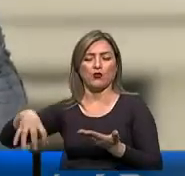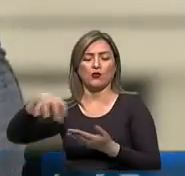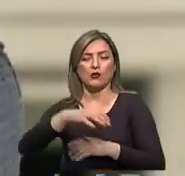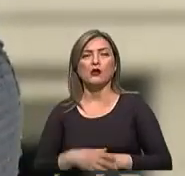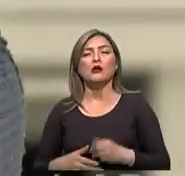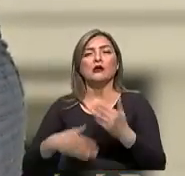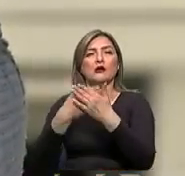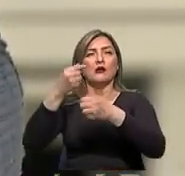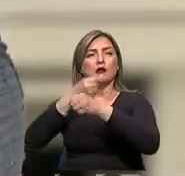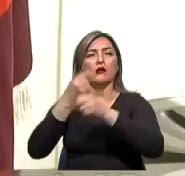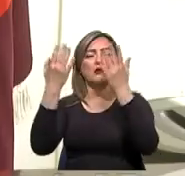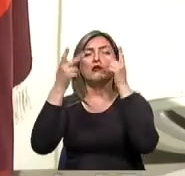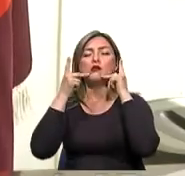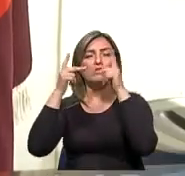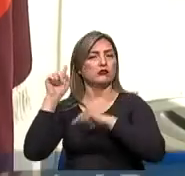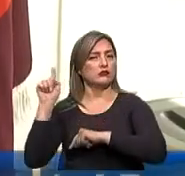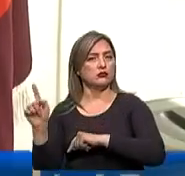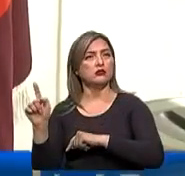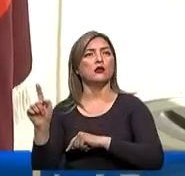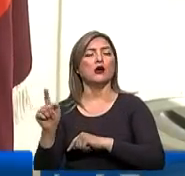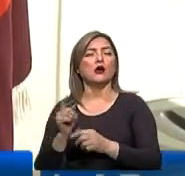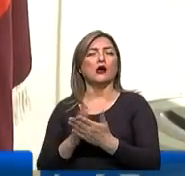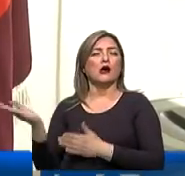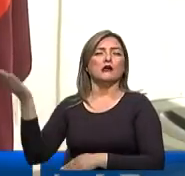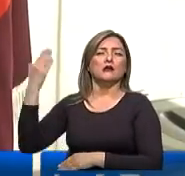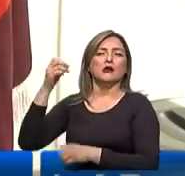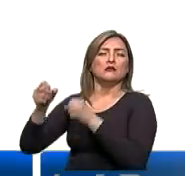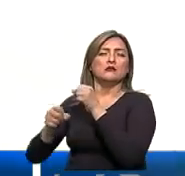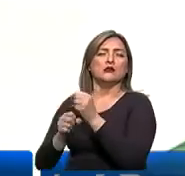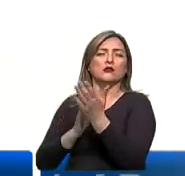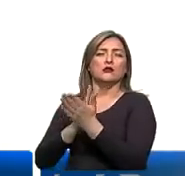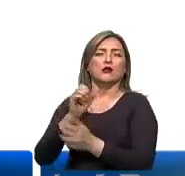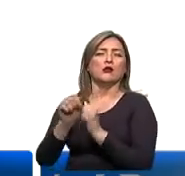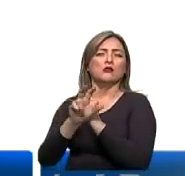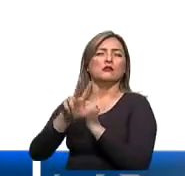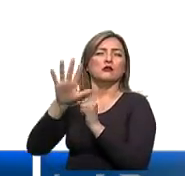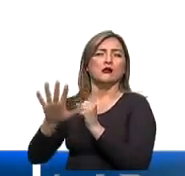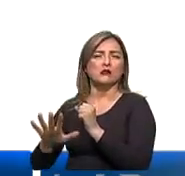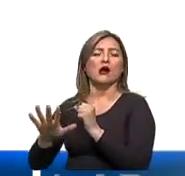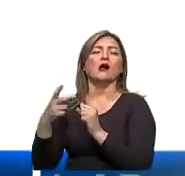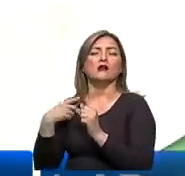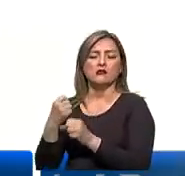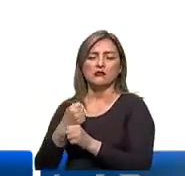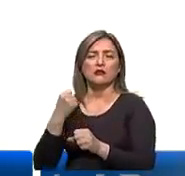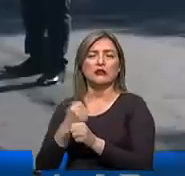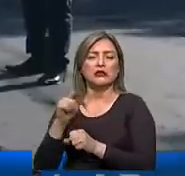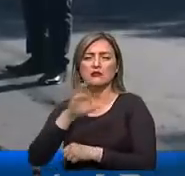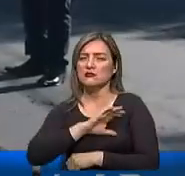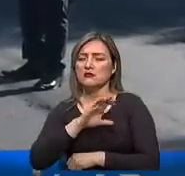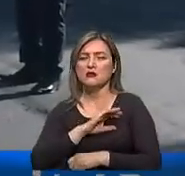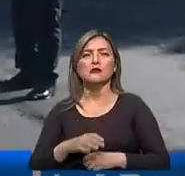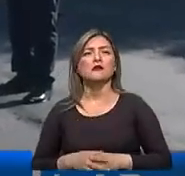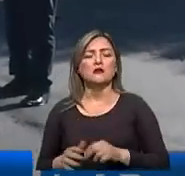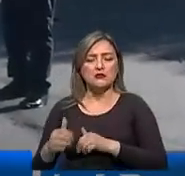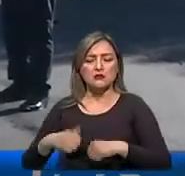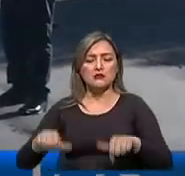nuevo gerente de la empresa de obras públicas fue funcionario de carrera en esta institución durante 35 años en el área de planificación. Dijo